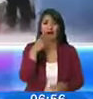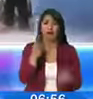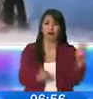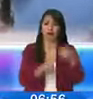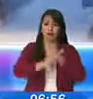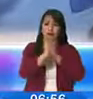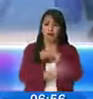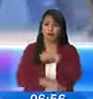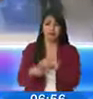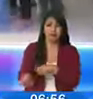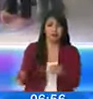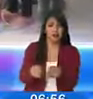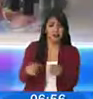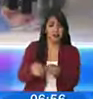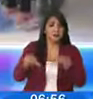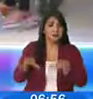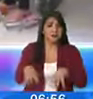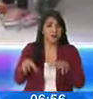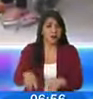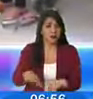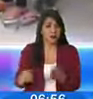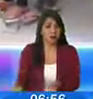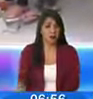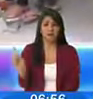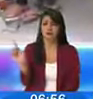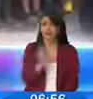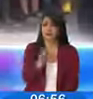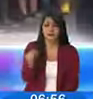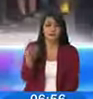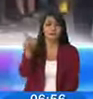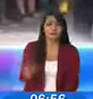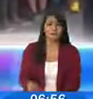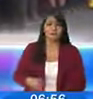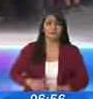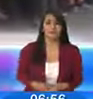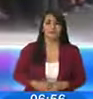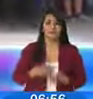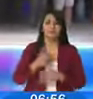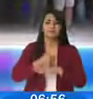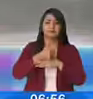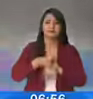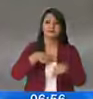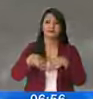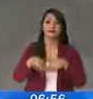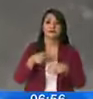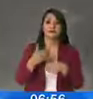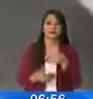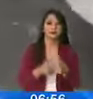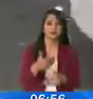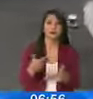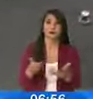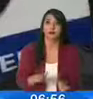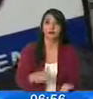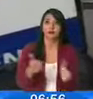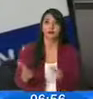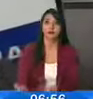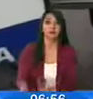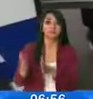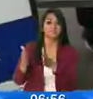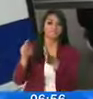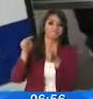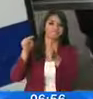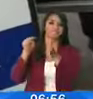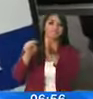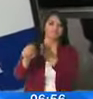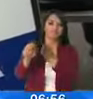perro. Nunca piense que es un perro que ha muerto, no es un perro. Agentes de tránsito realizaron el procedimiento y trasladaron el cadáver hasta